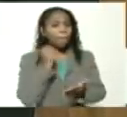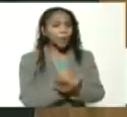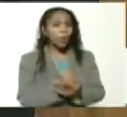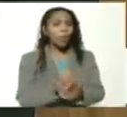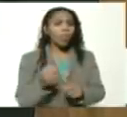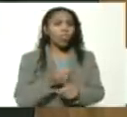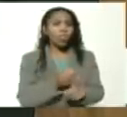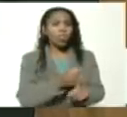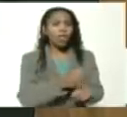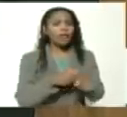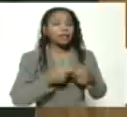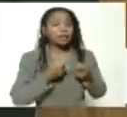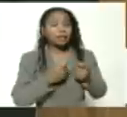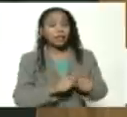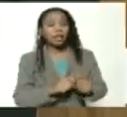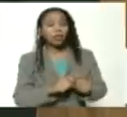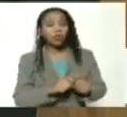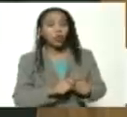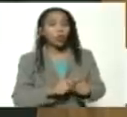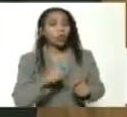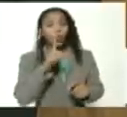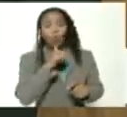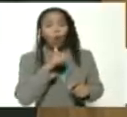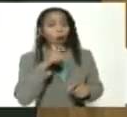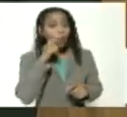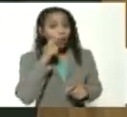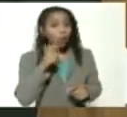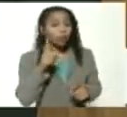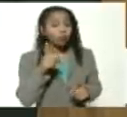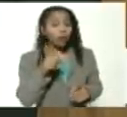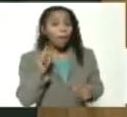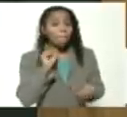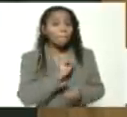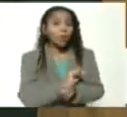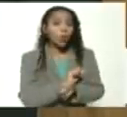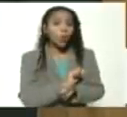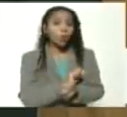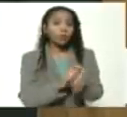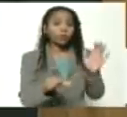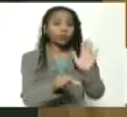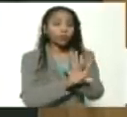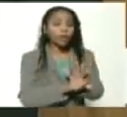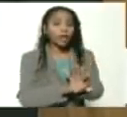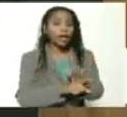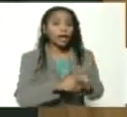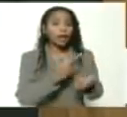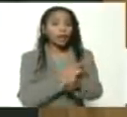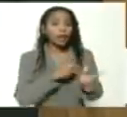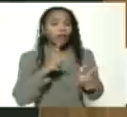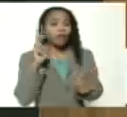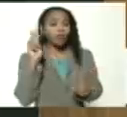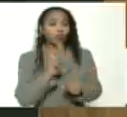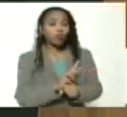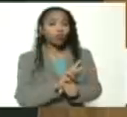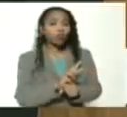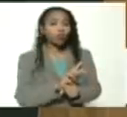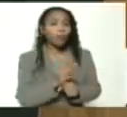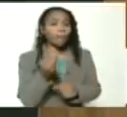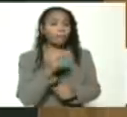tortura, tratos crueles, tratos inhumanos o degradantes, privación ilegítima de libertad, violaciones de domicilio y demás